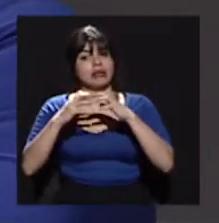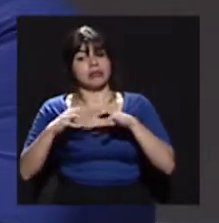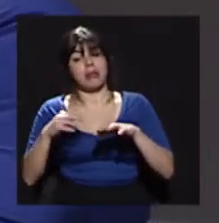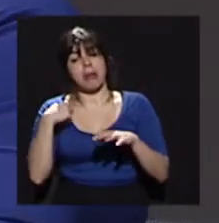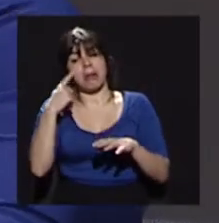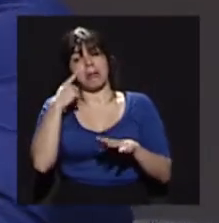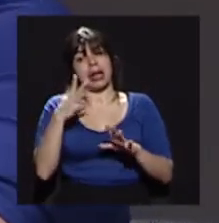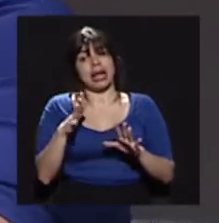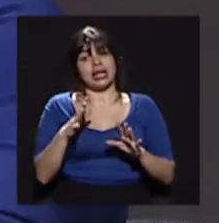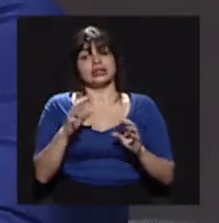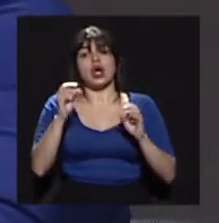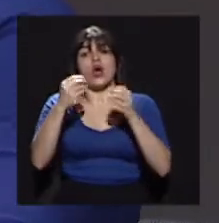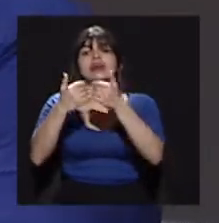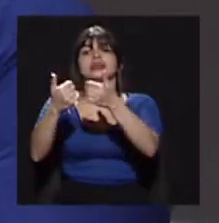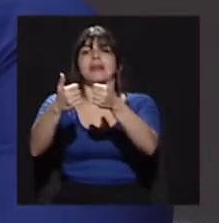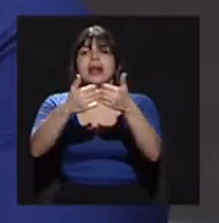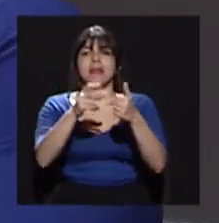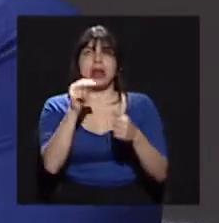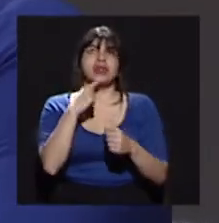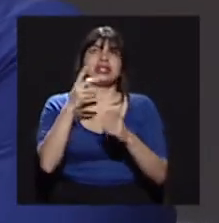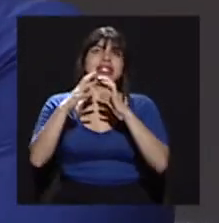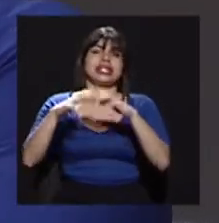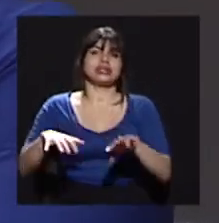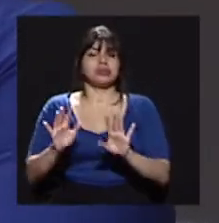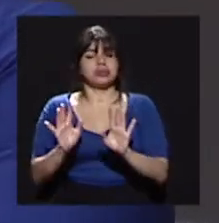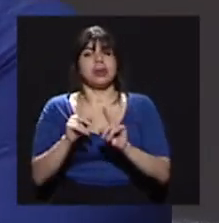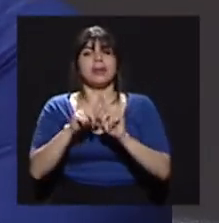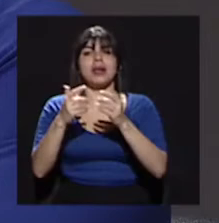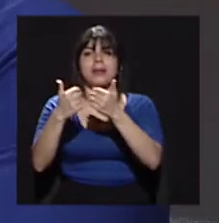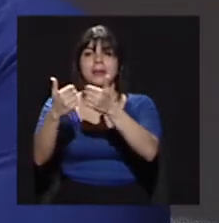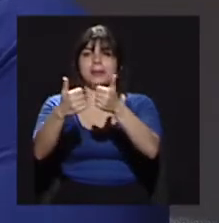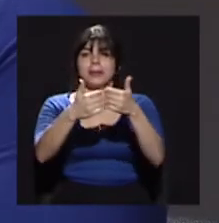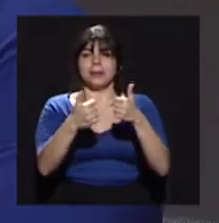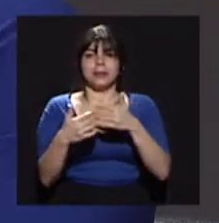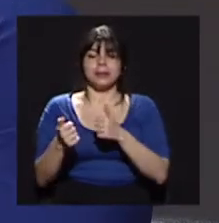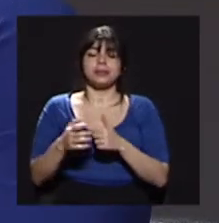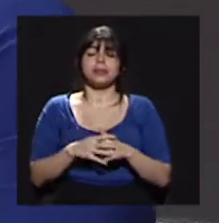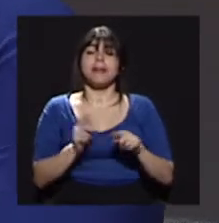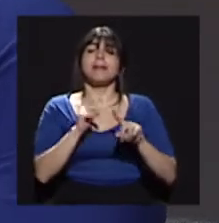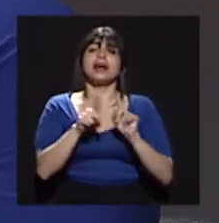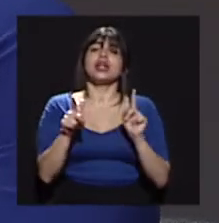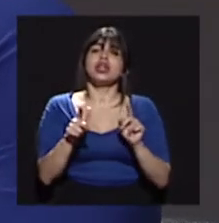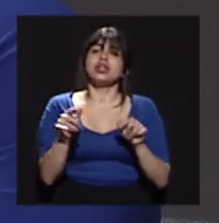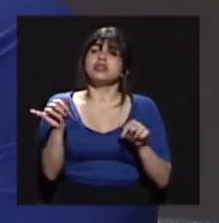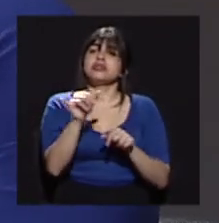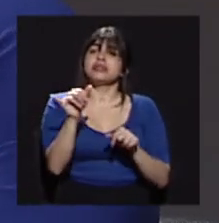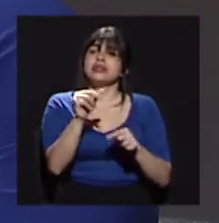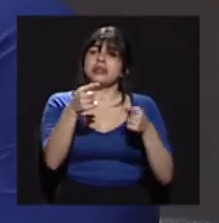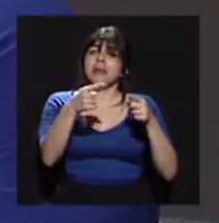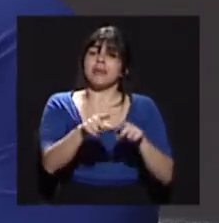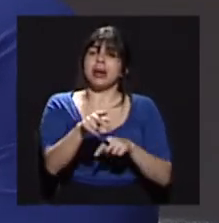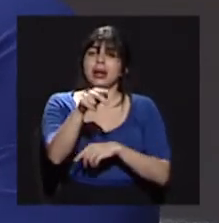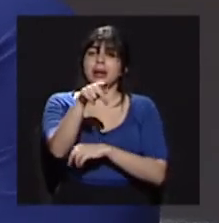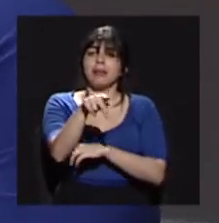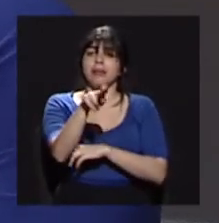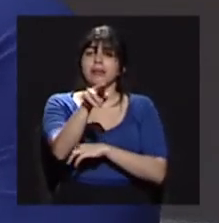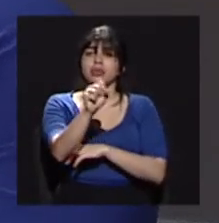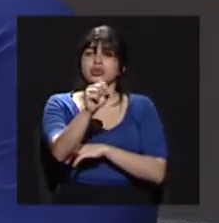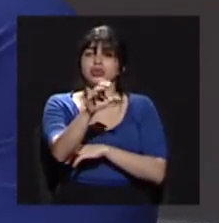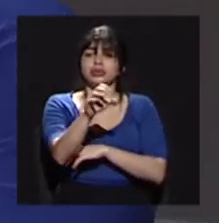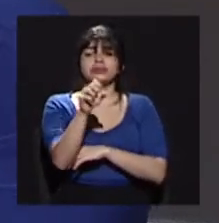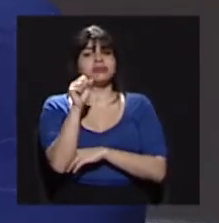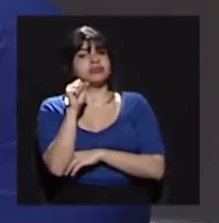parece a mí o por lo menos fraccionado llamarlo en descomposición pero lo mismo está sucediendo a la unidad social cristiana